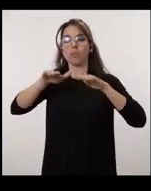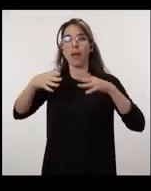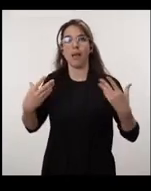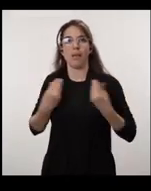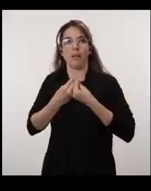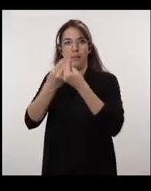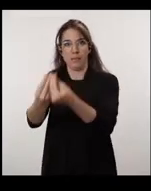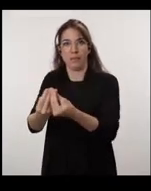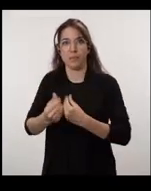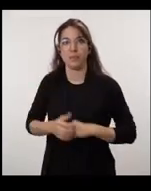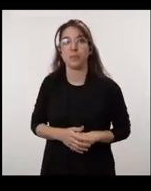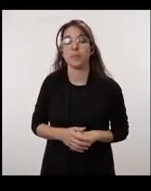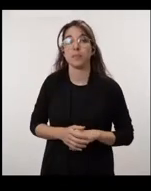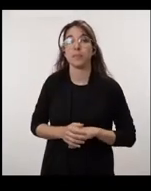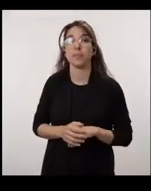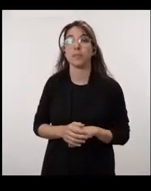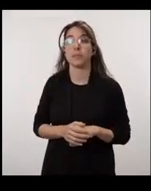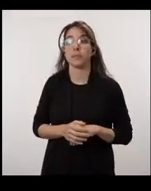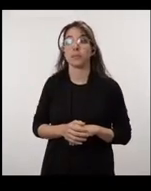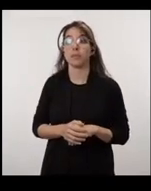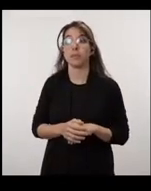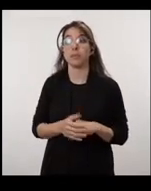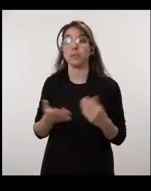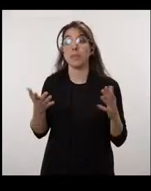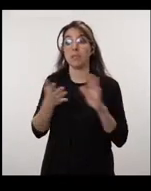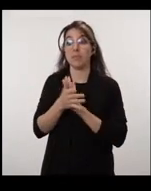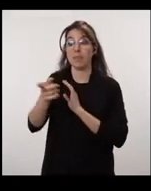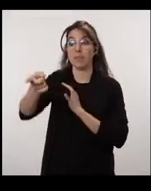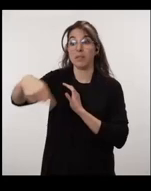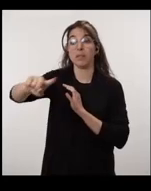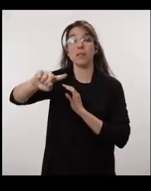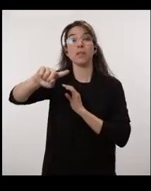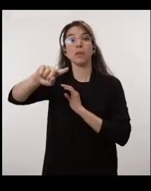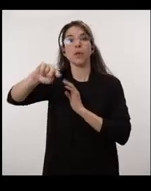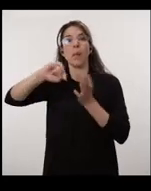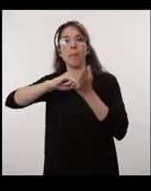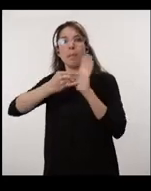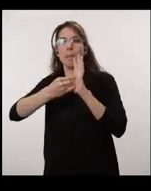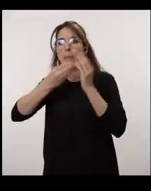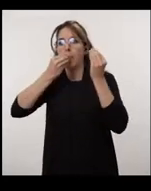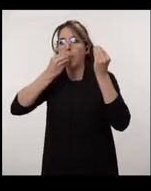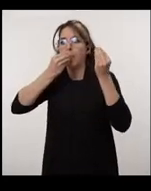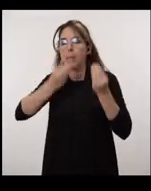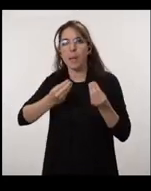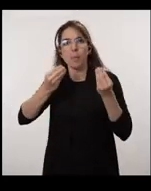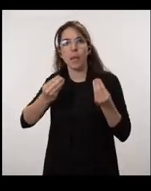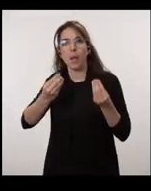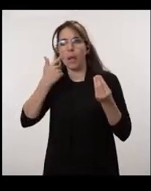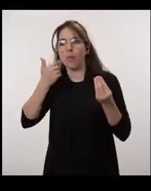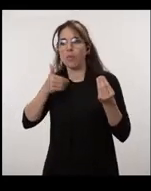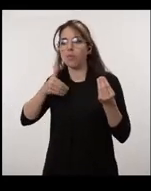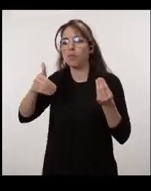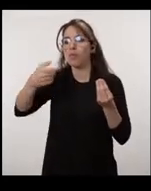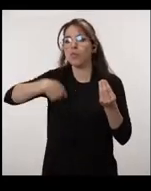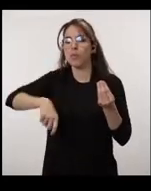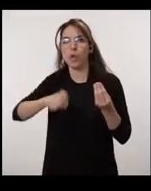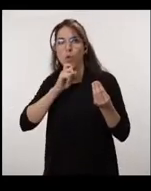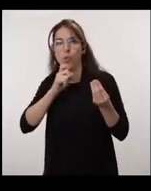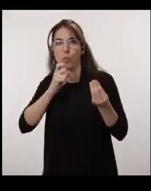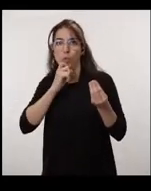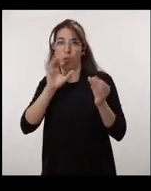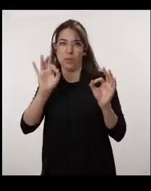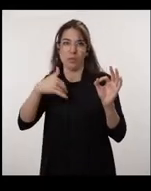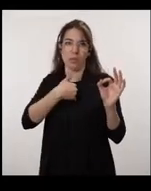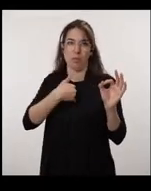carrera investigadora les permite planificar de una manera proactiva su carrera profesional como